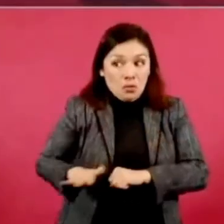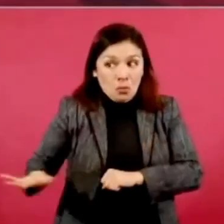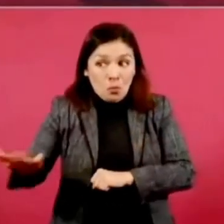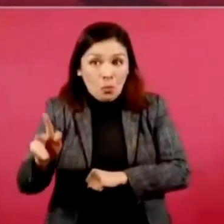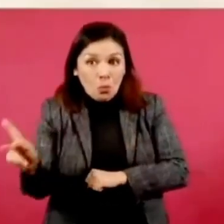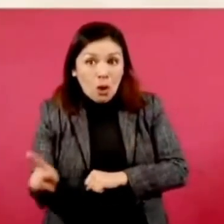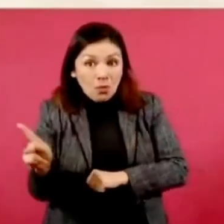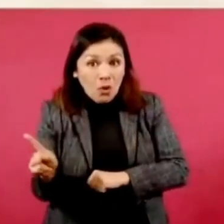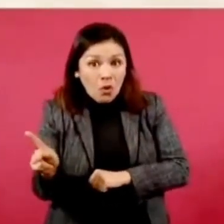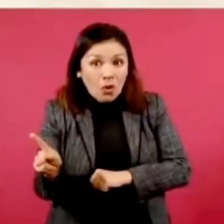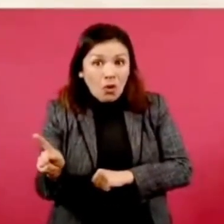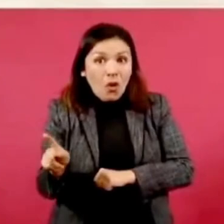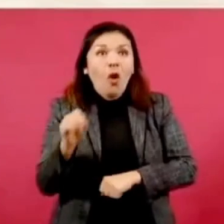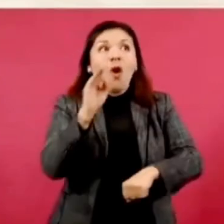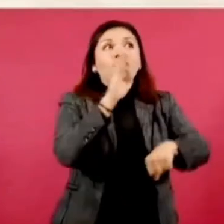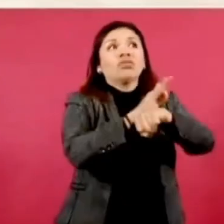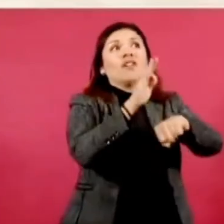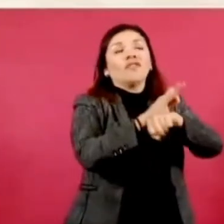¿Al pueblo?